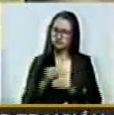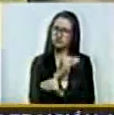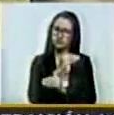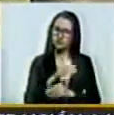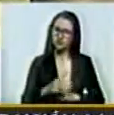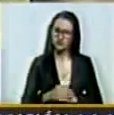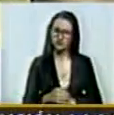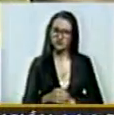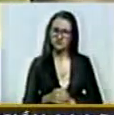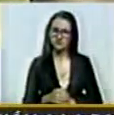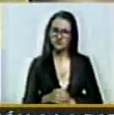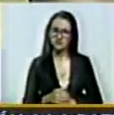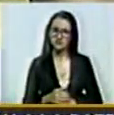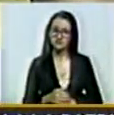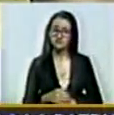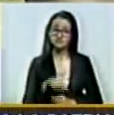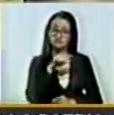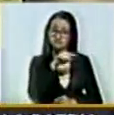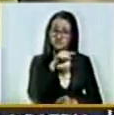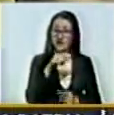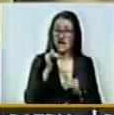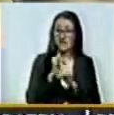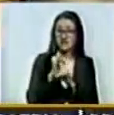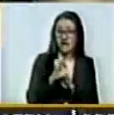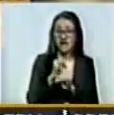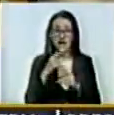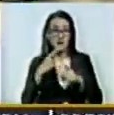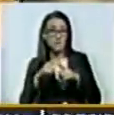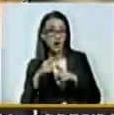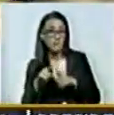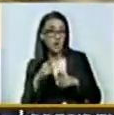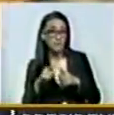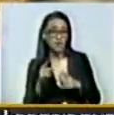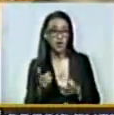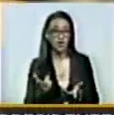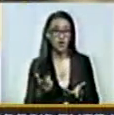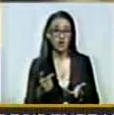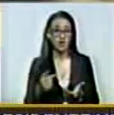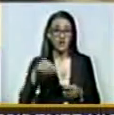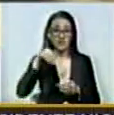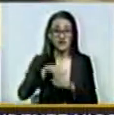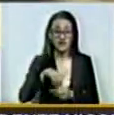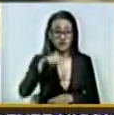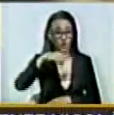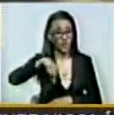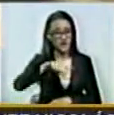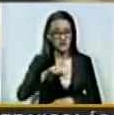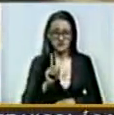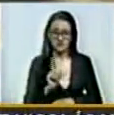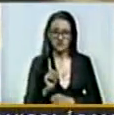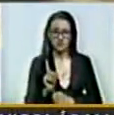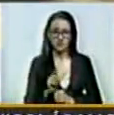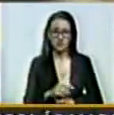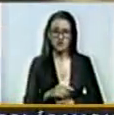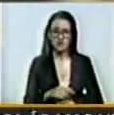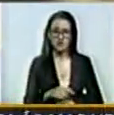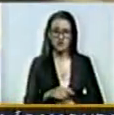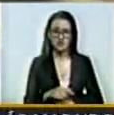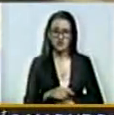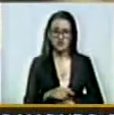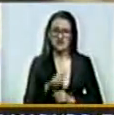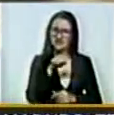que gracias a la tecnología ya ni siquiera es una quinta columna físicamente presente dentro de las fronteras, sino que es una quinta